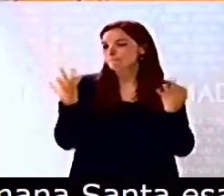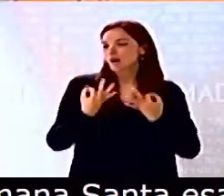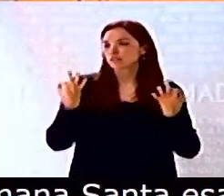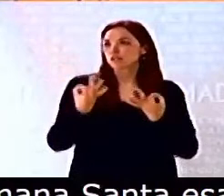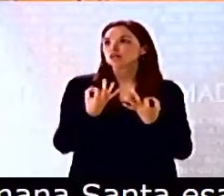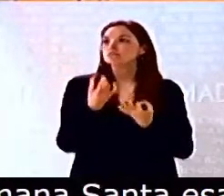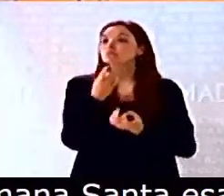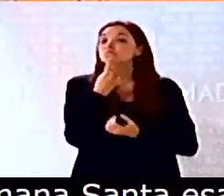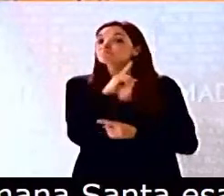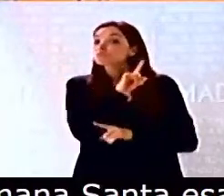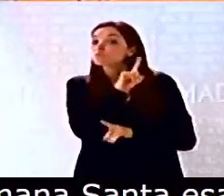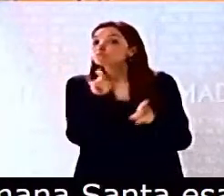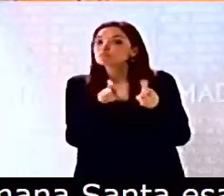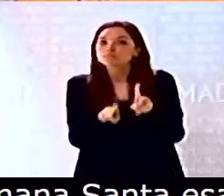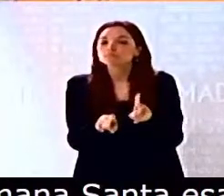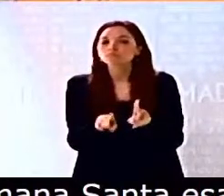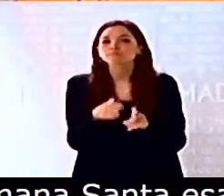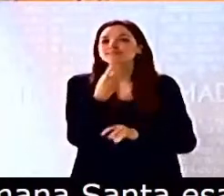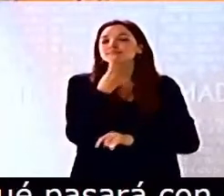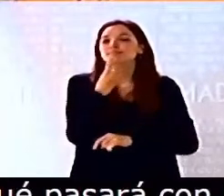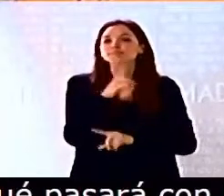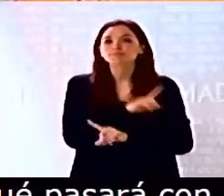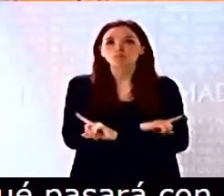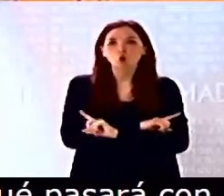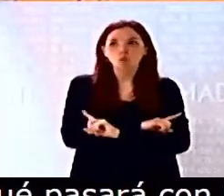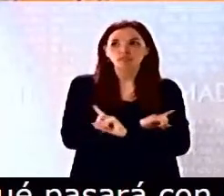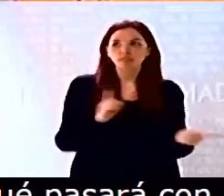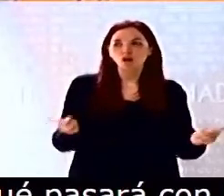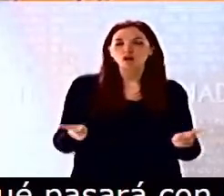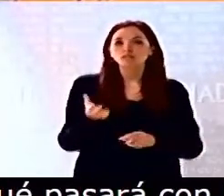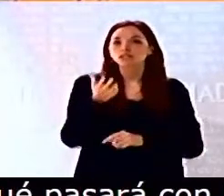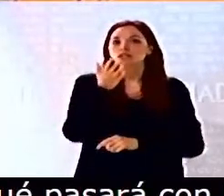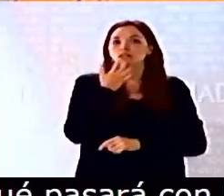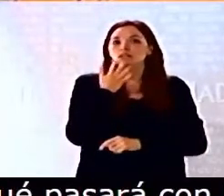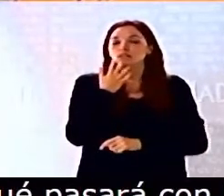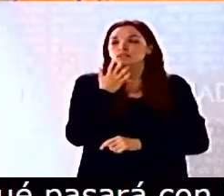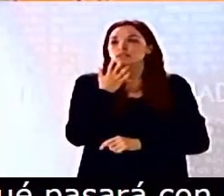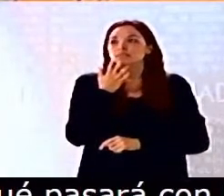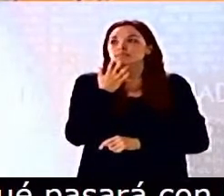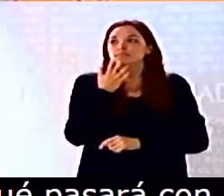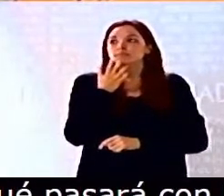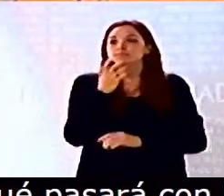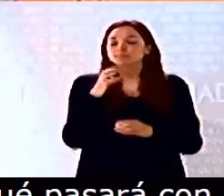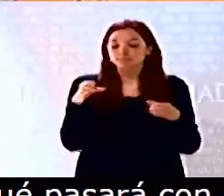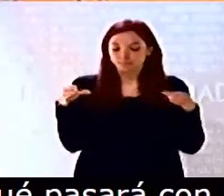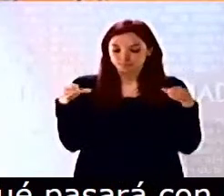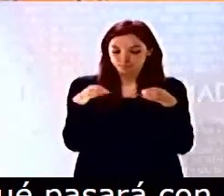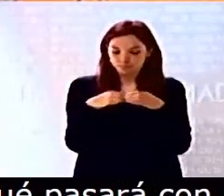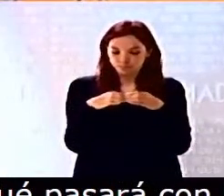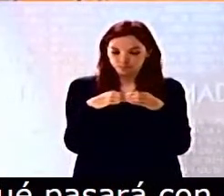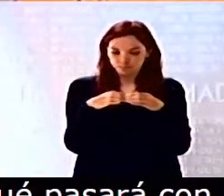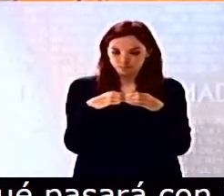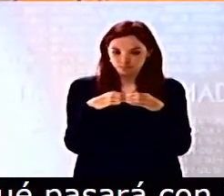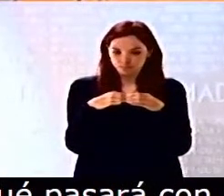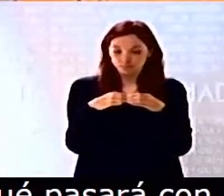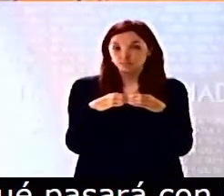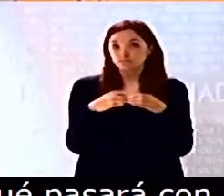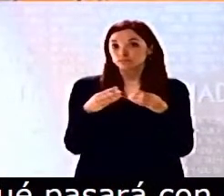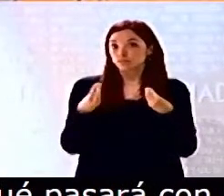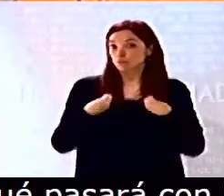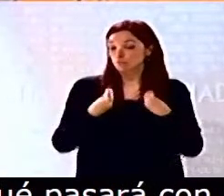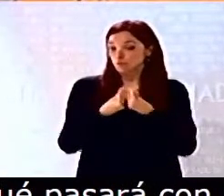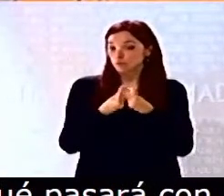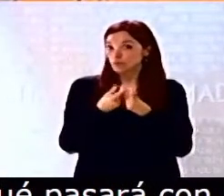dicho nada, no sé si es que decaen o se mantienen con las reuniones de no convivientes en